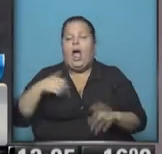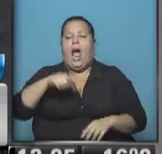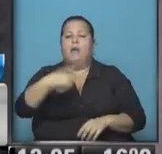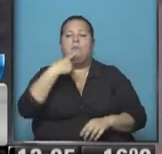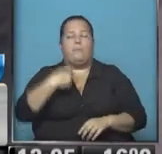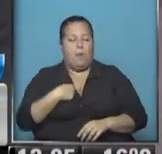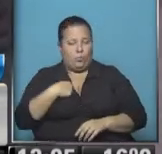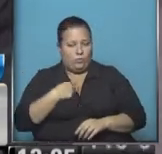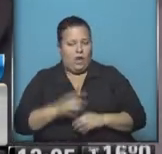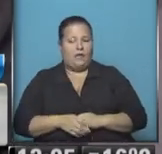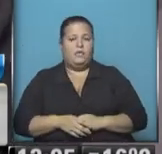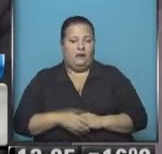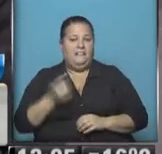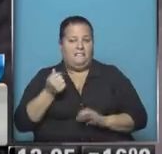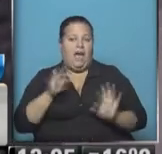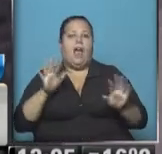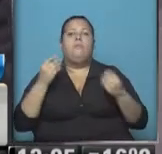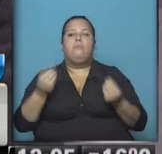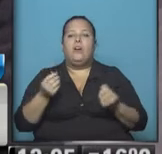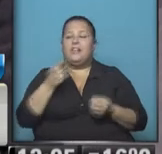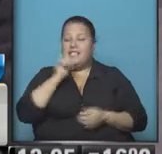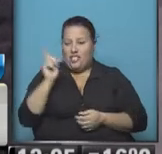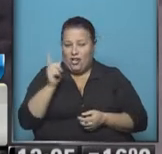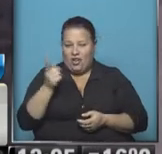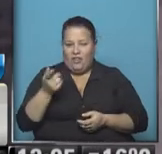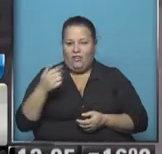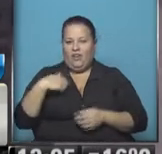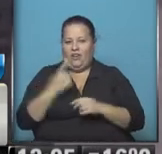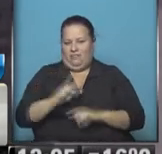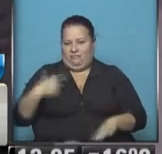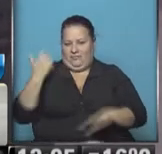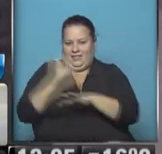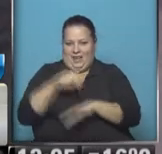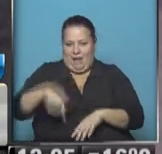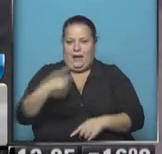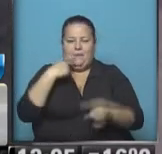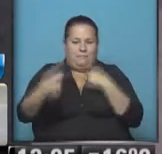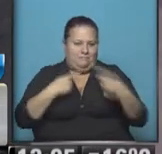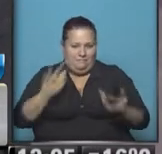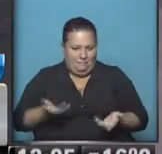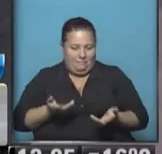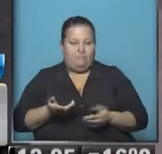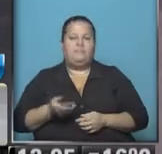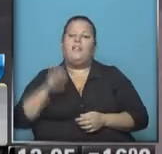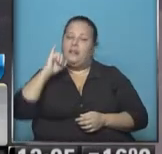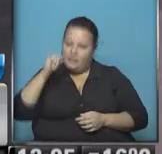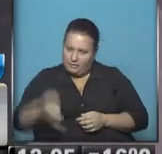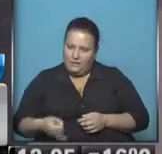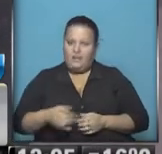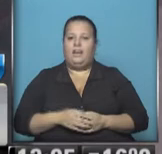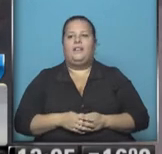hacés vale, porque si no, no estaríamos sentándonos acá para responder las preguntas de ustedes. Sí,